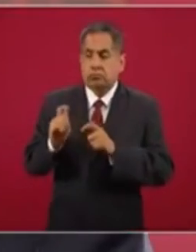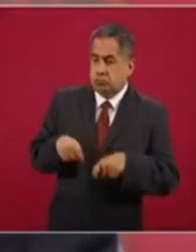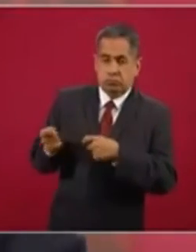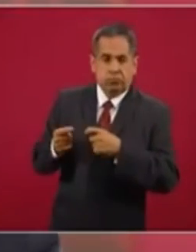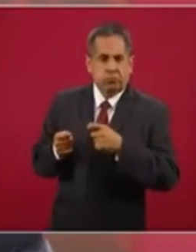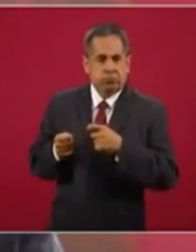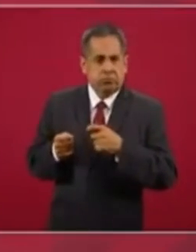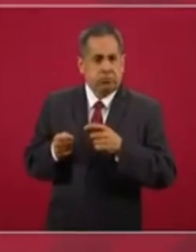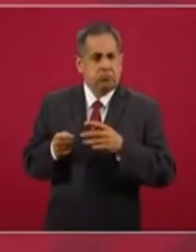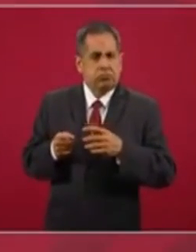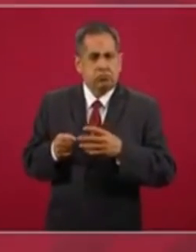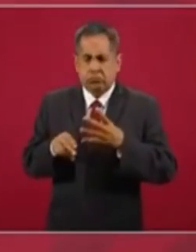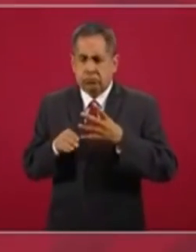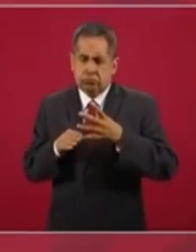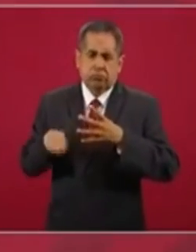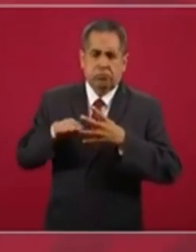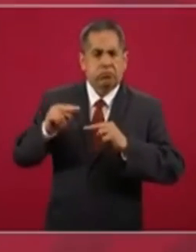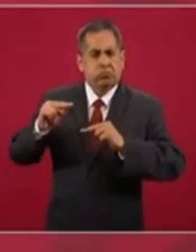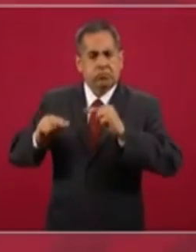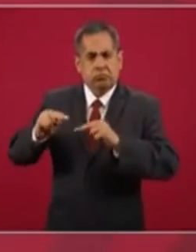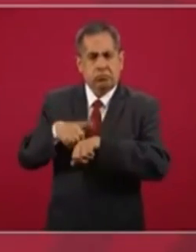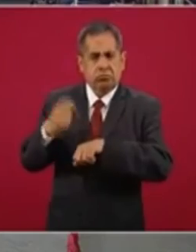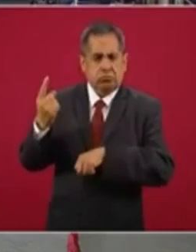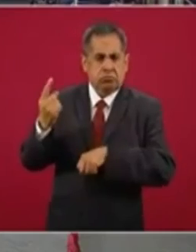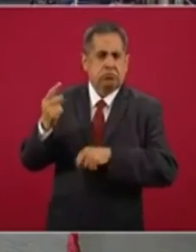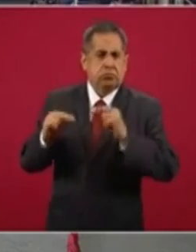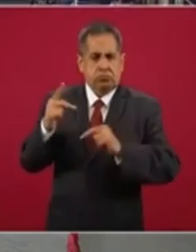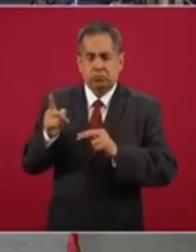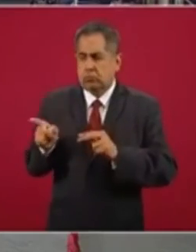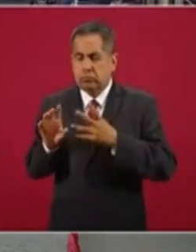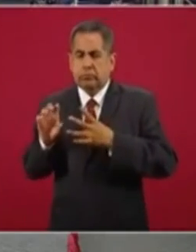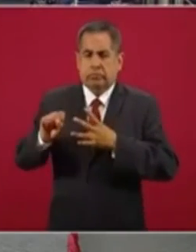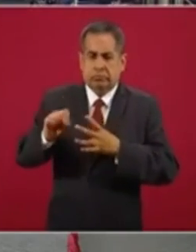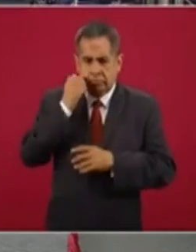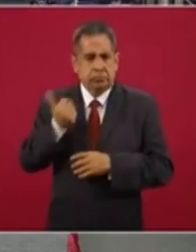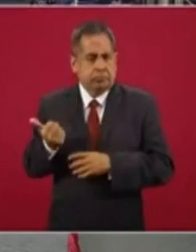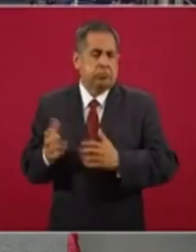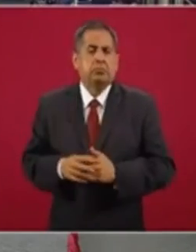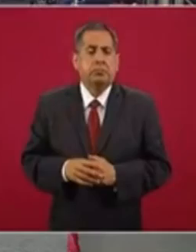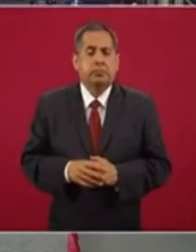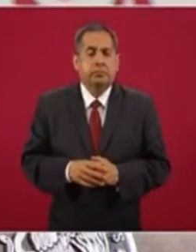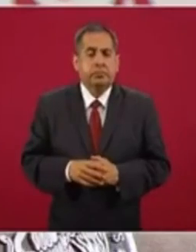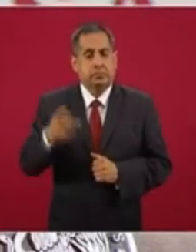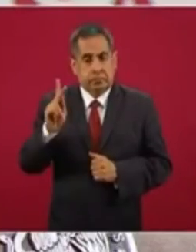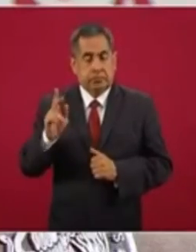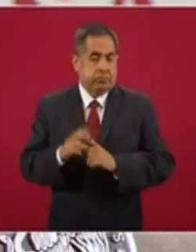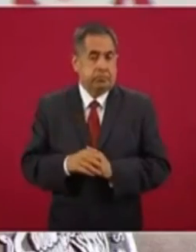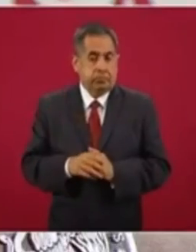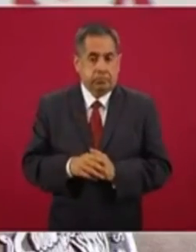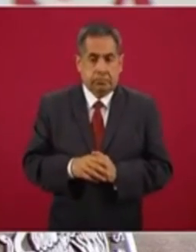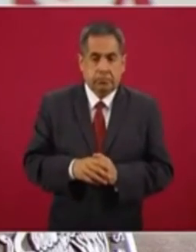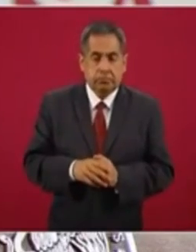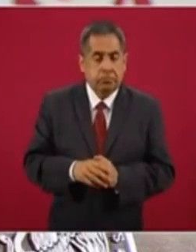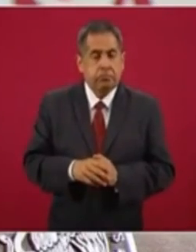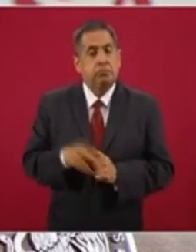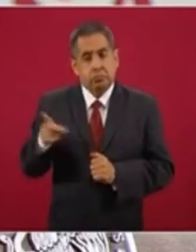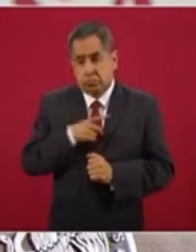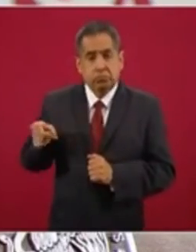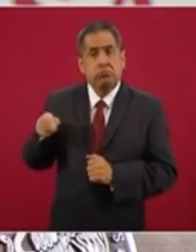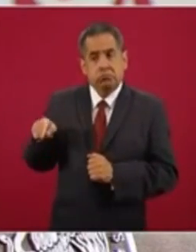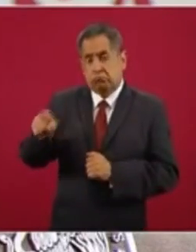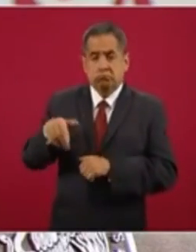categoría de nivel 1, investigadora nivel 1, que era el que correspondía, pero se